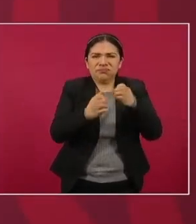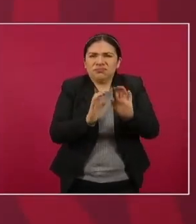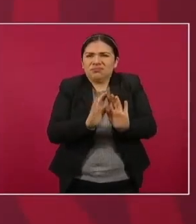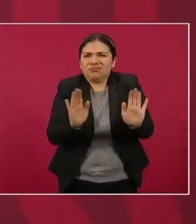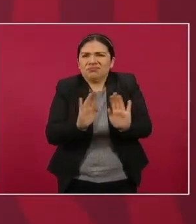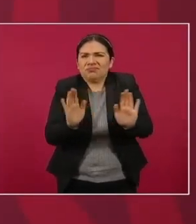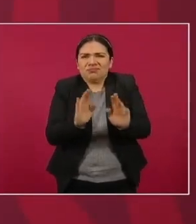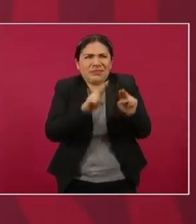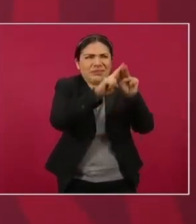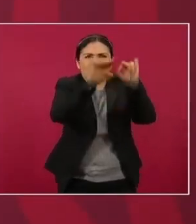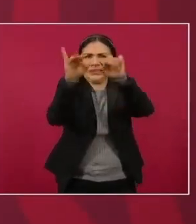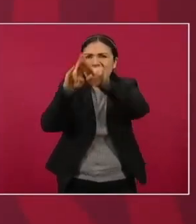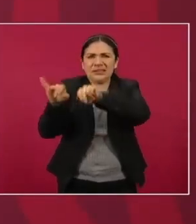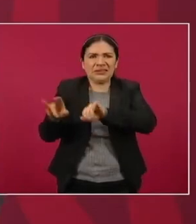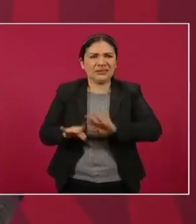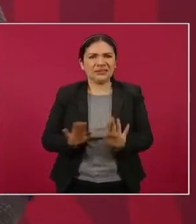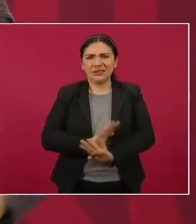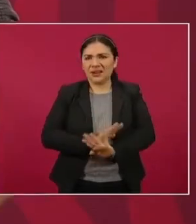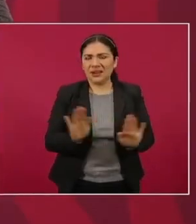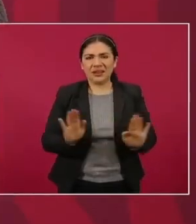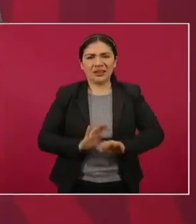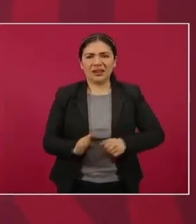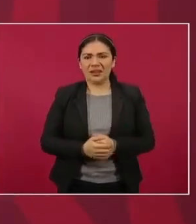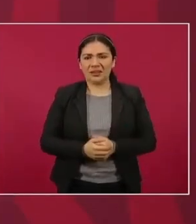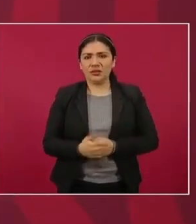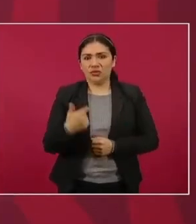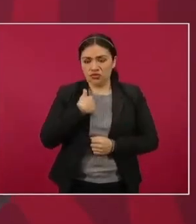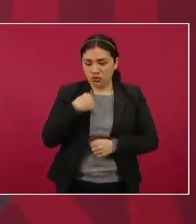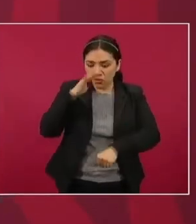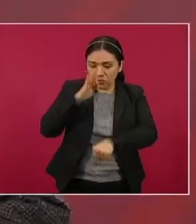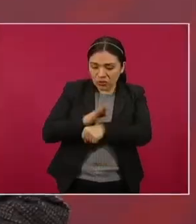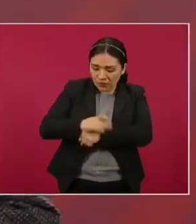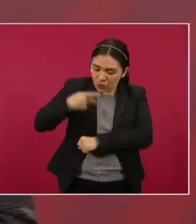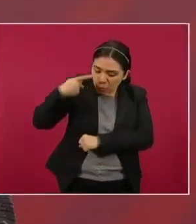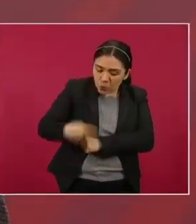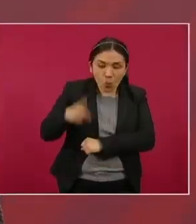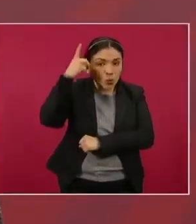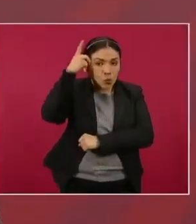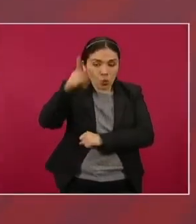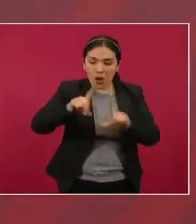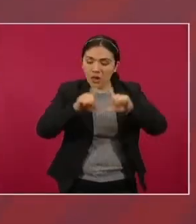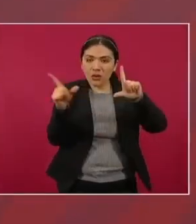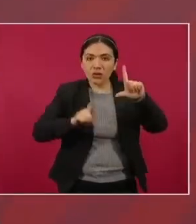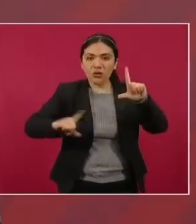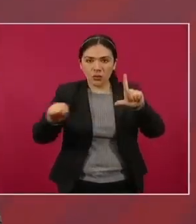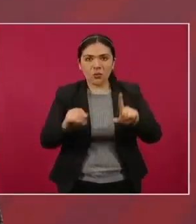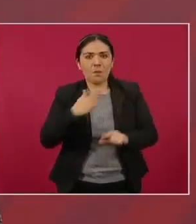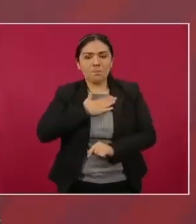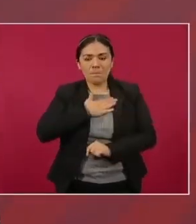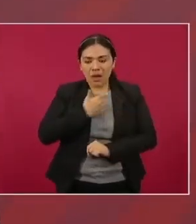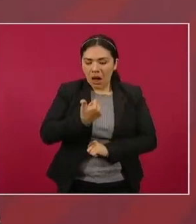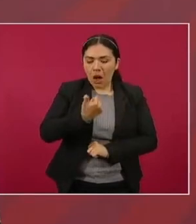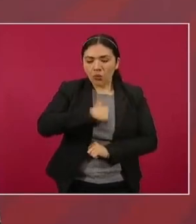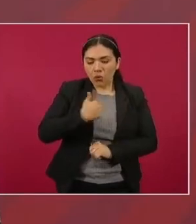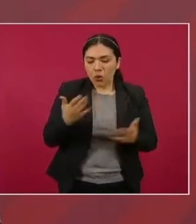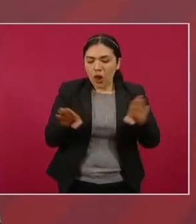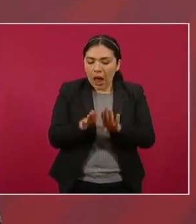con nadie y defender lo nuestro y ser autónomos